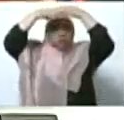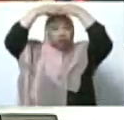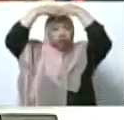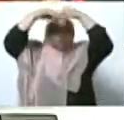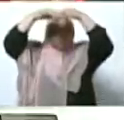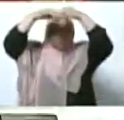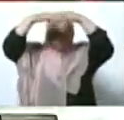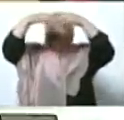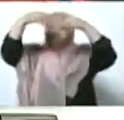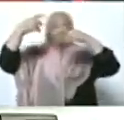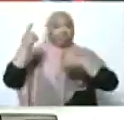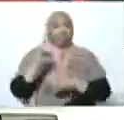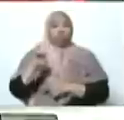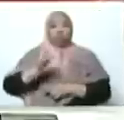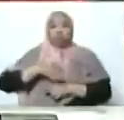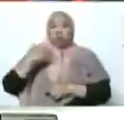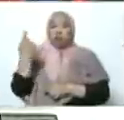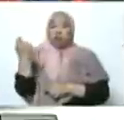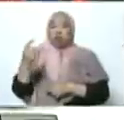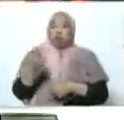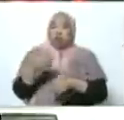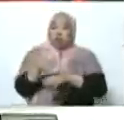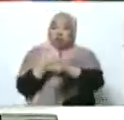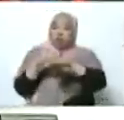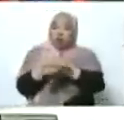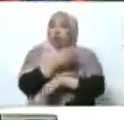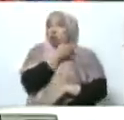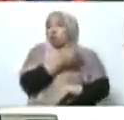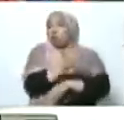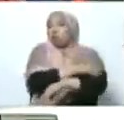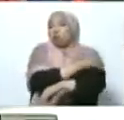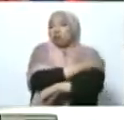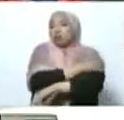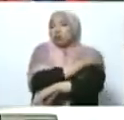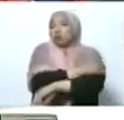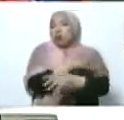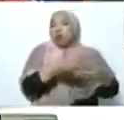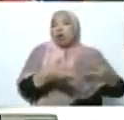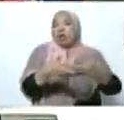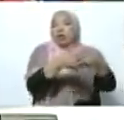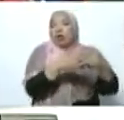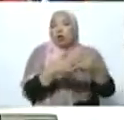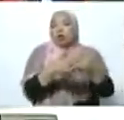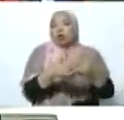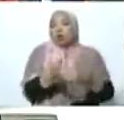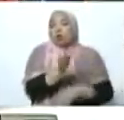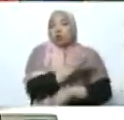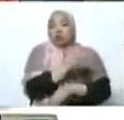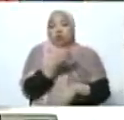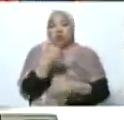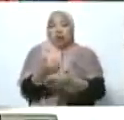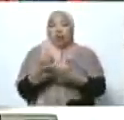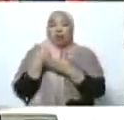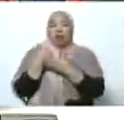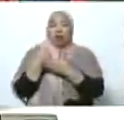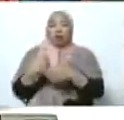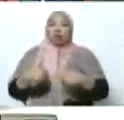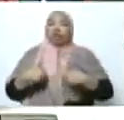Aquí quienes tienen que pedir más perdón a este país son los sectores opositores de Estados Unidos, que tanto daño le han hecho a nuestro